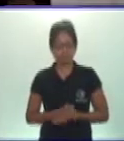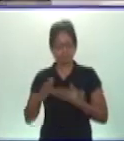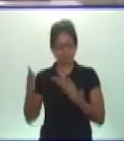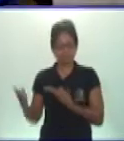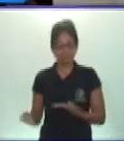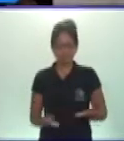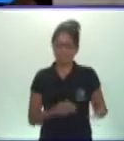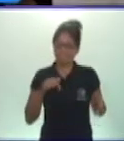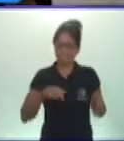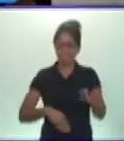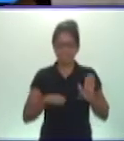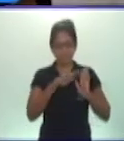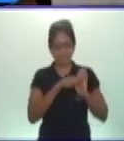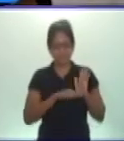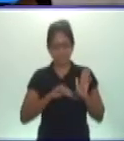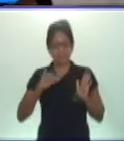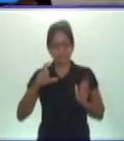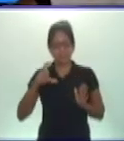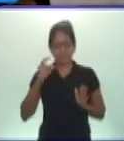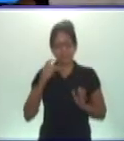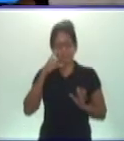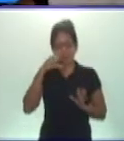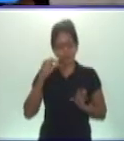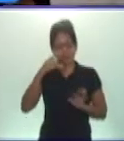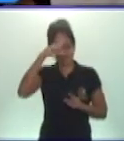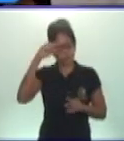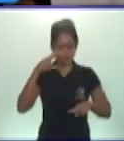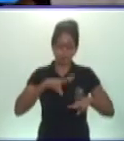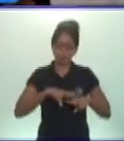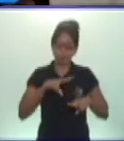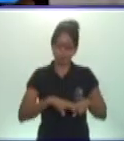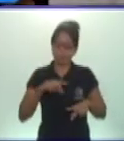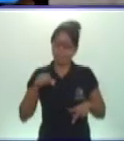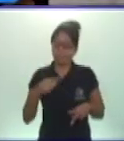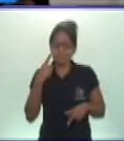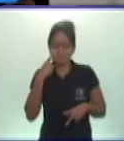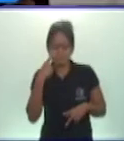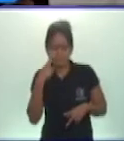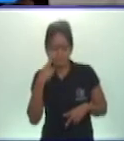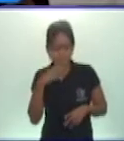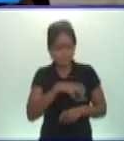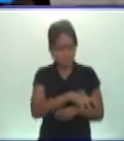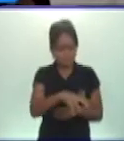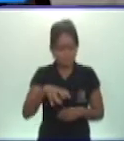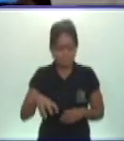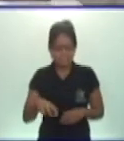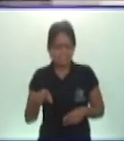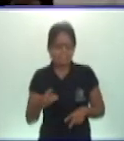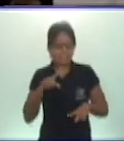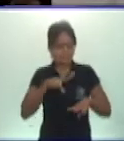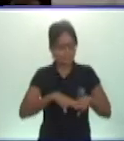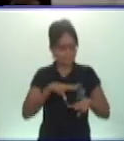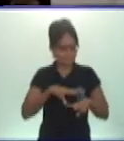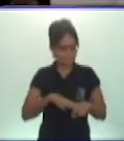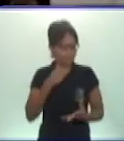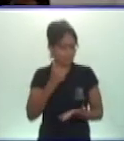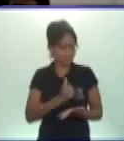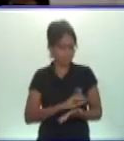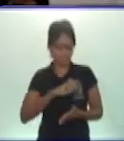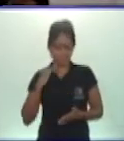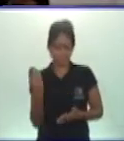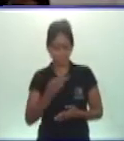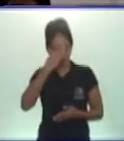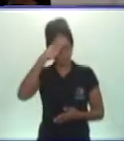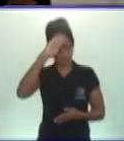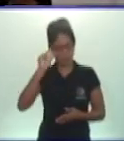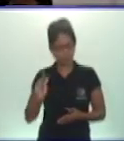Bienvenidos a su programa Íconos de La Habana, un acercamiento a sitios, edificaciones emblemáticas de la capital de todos los cubanos. Hoy le proponemos un